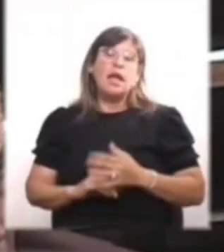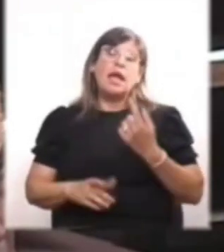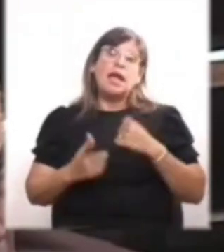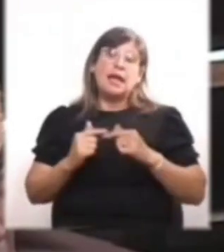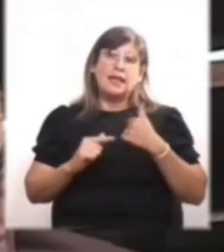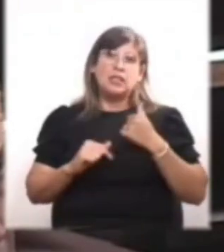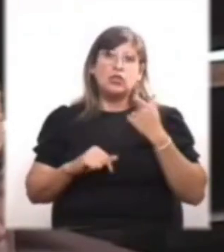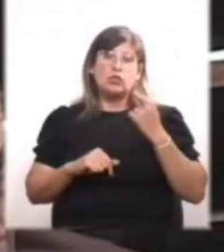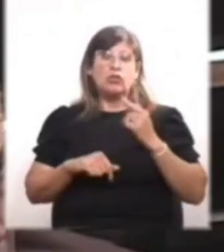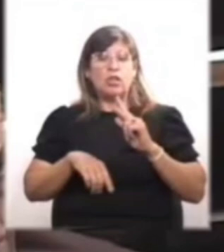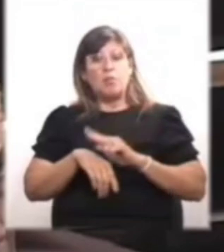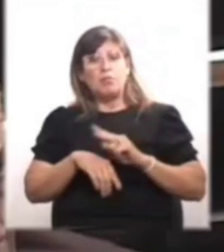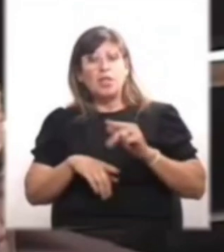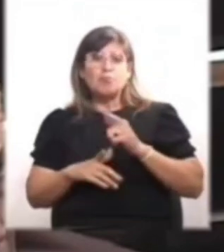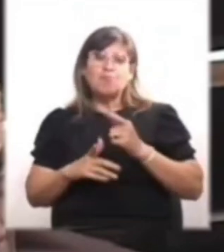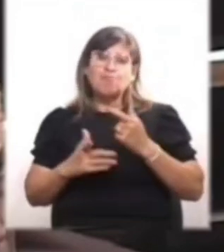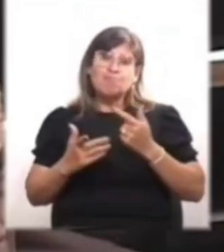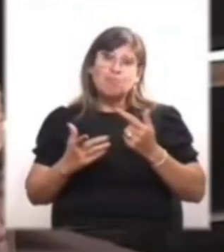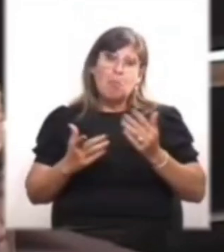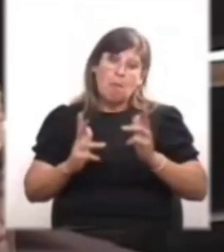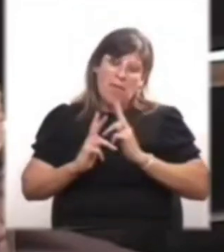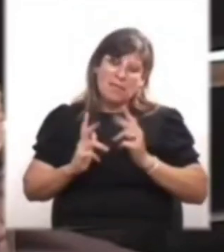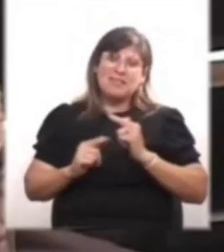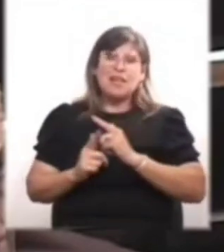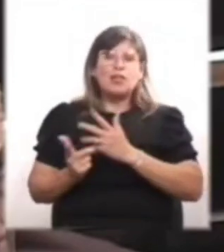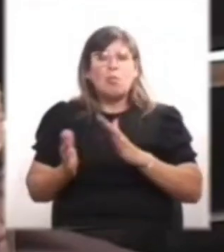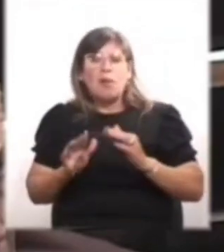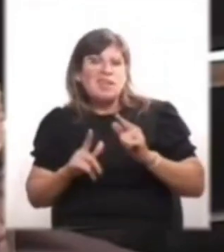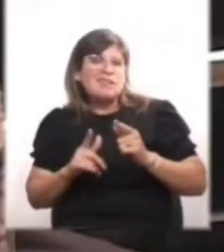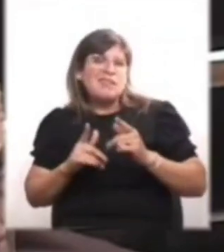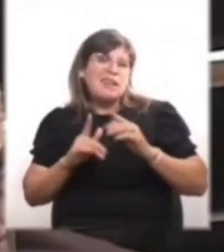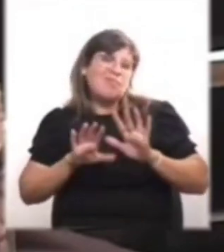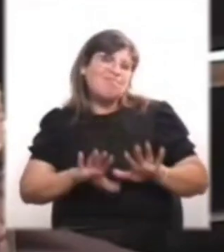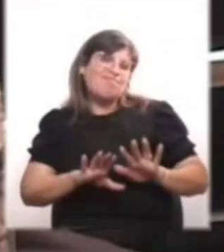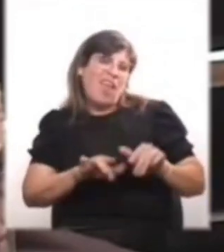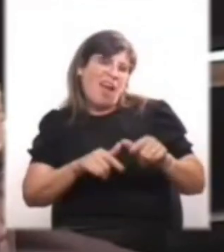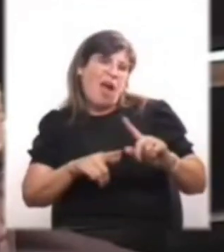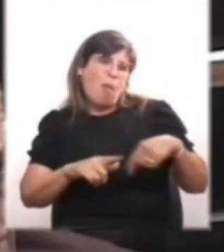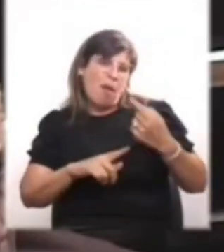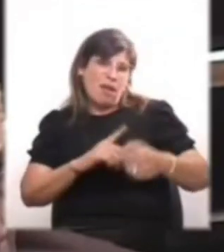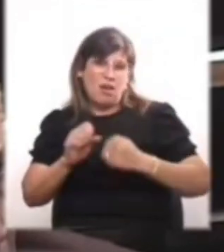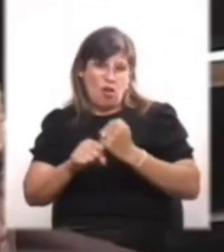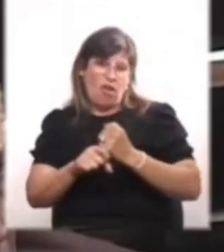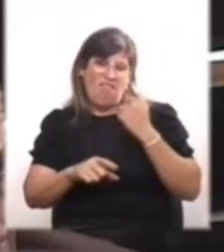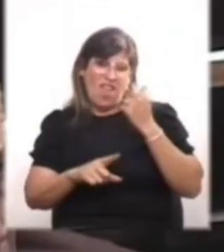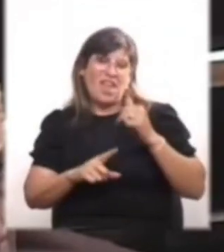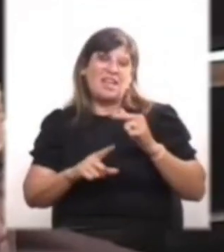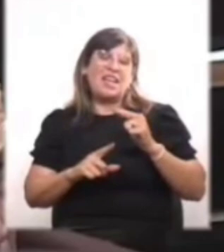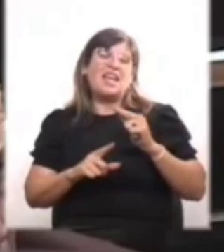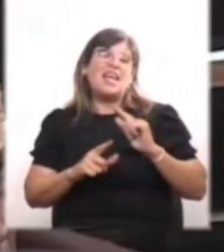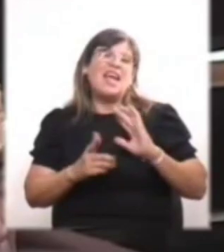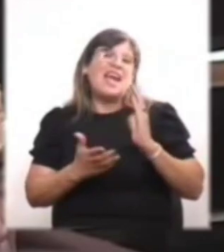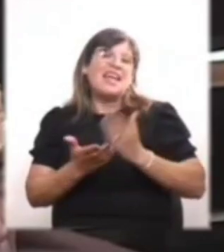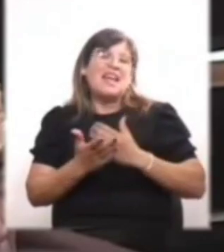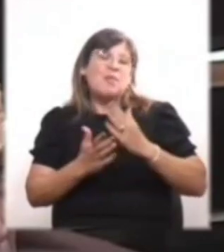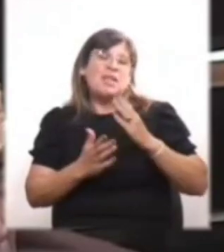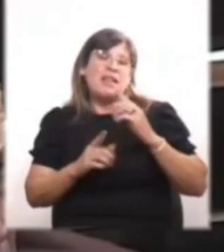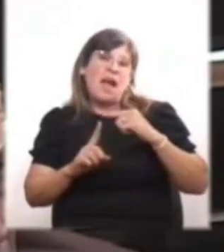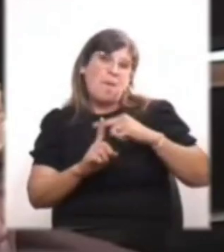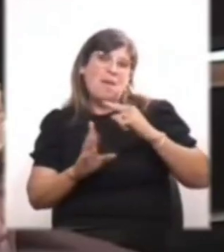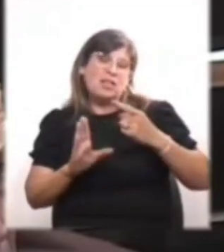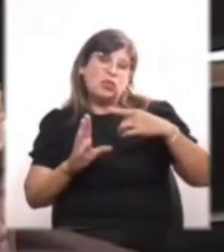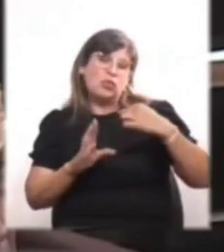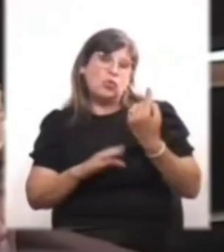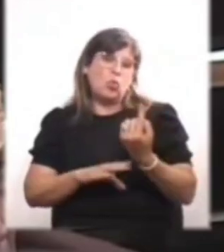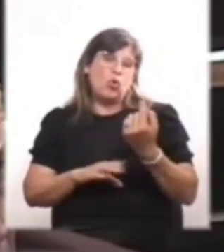Entonces me sugirieron, ¿no te parece dejarla para el año que viene, que con la mitad más uno de los presentes se